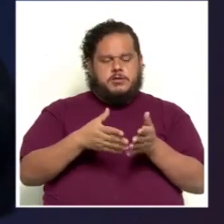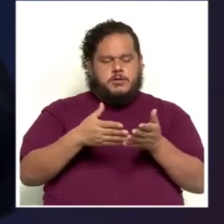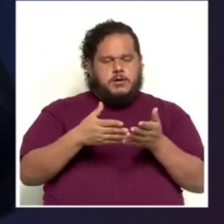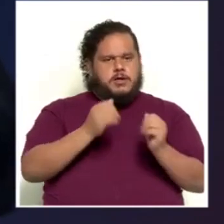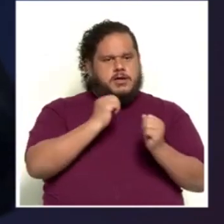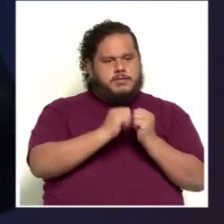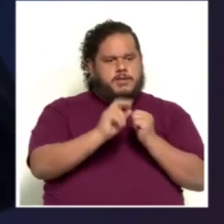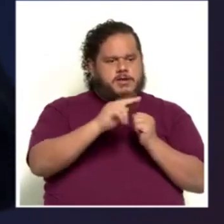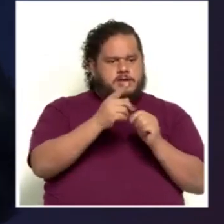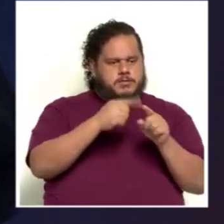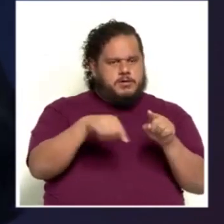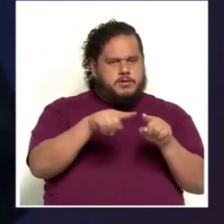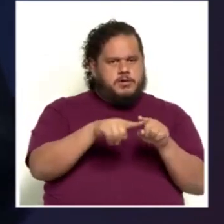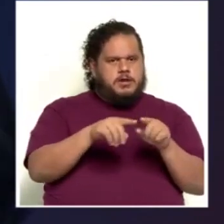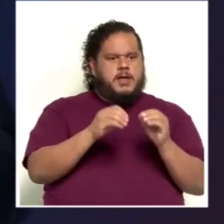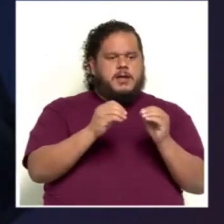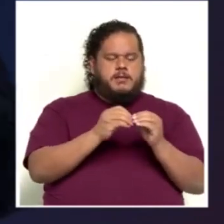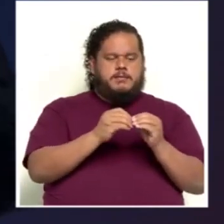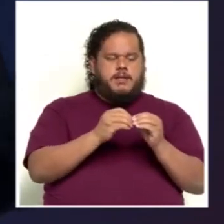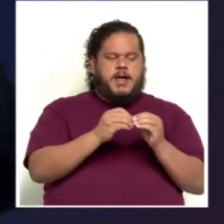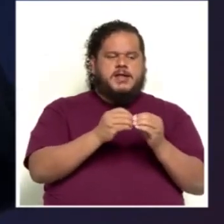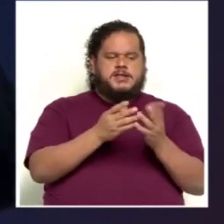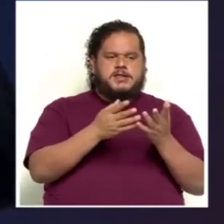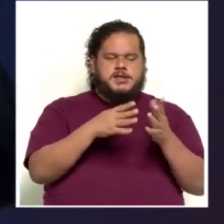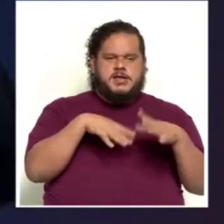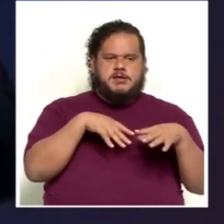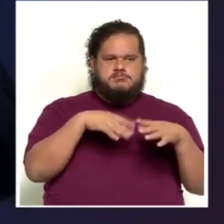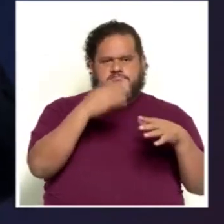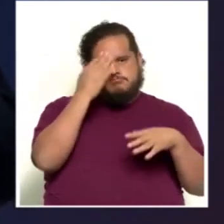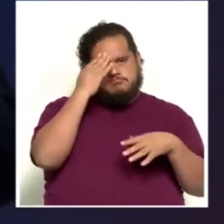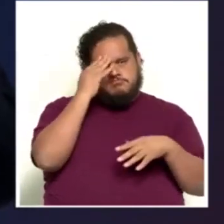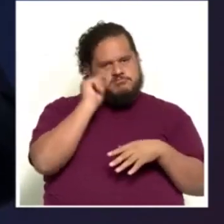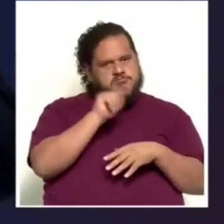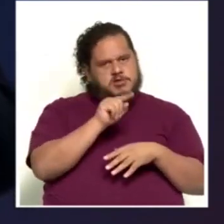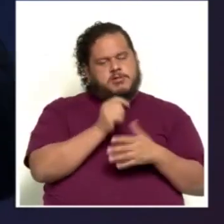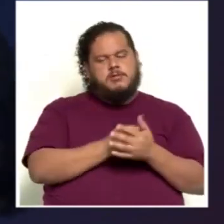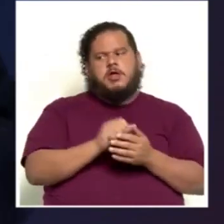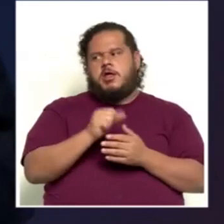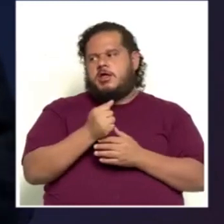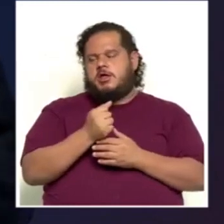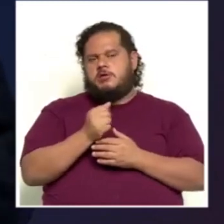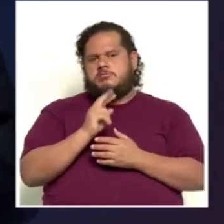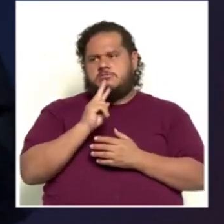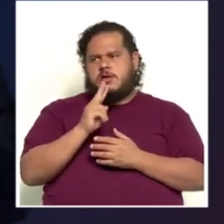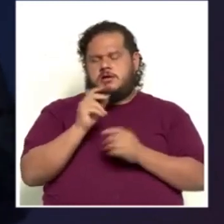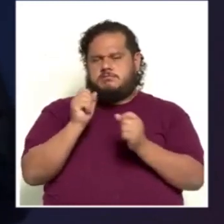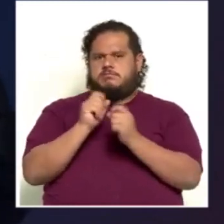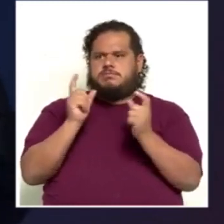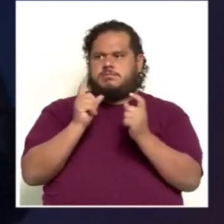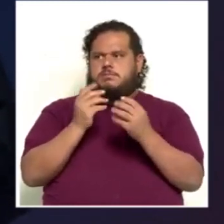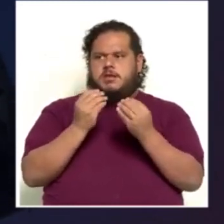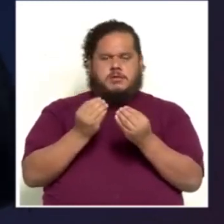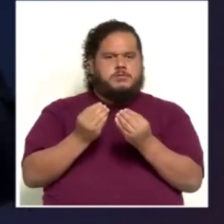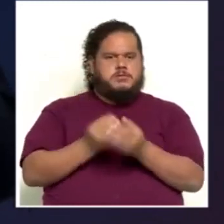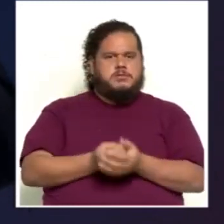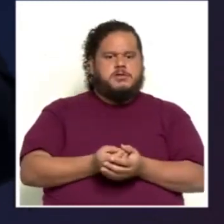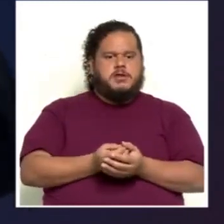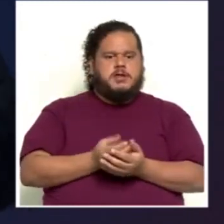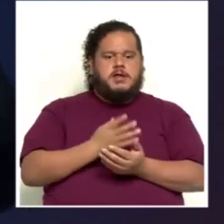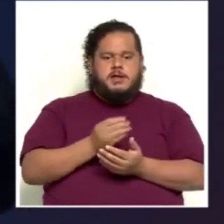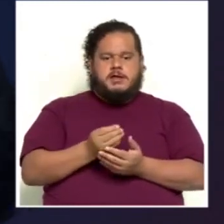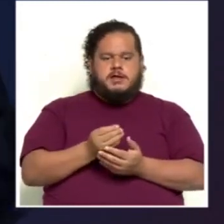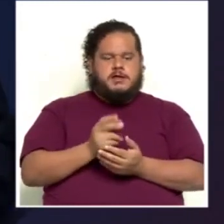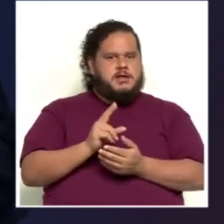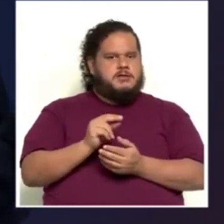pasa a segunda ronda más previsible y otro que realmente sorprendió a muchos y que